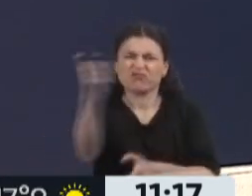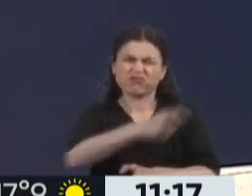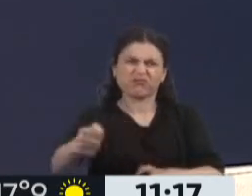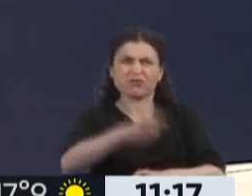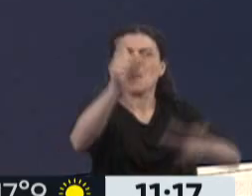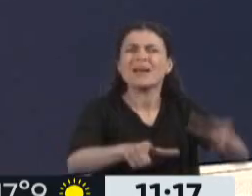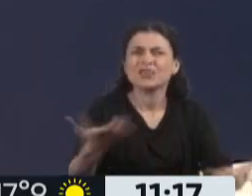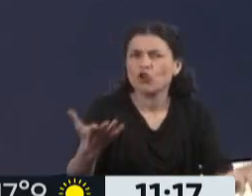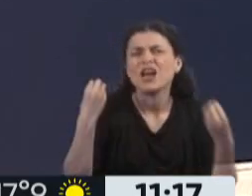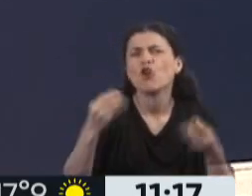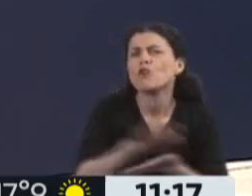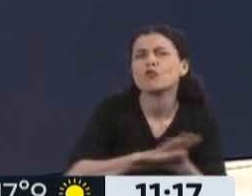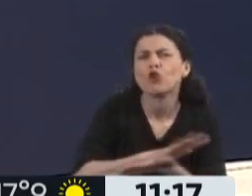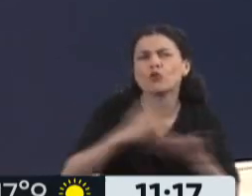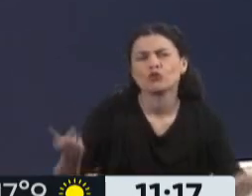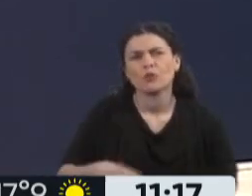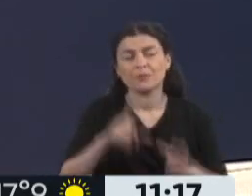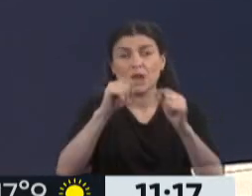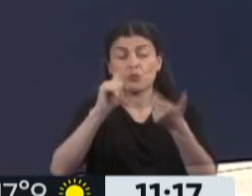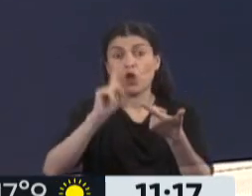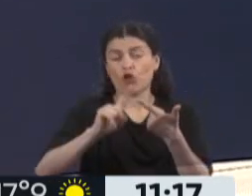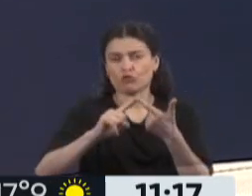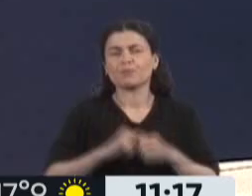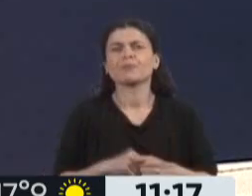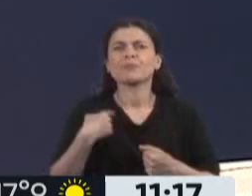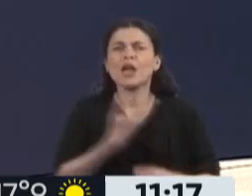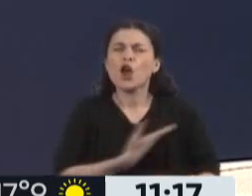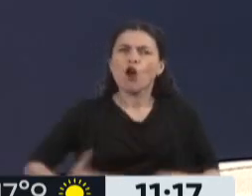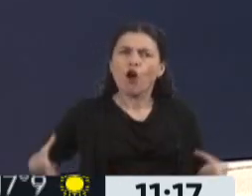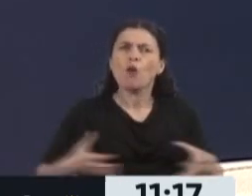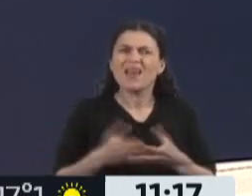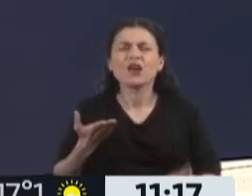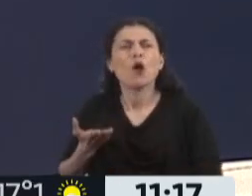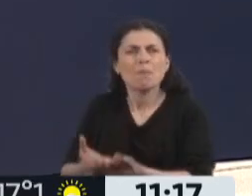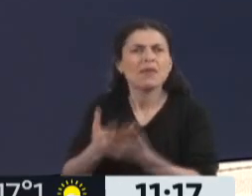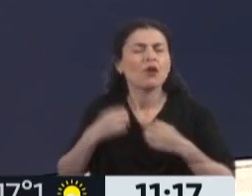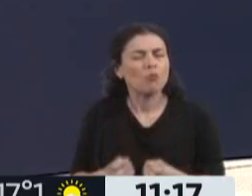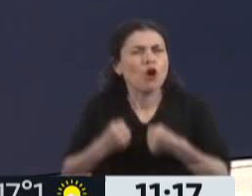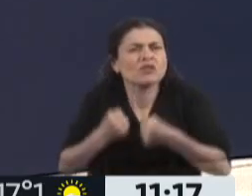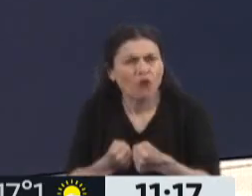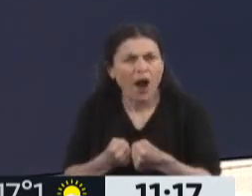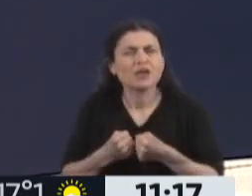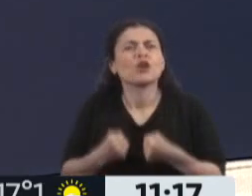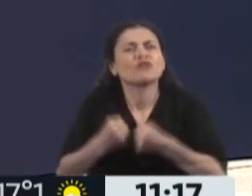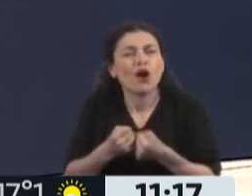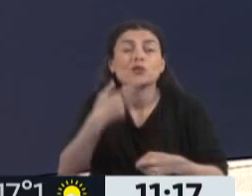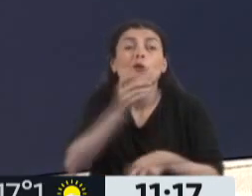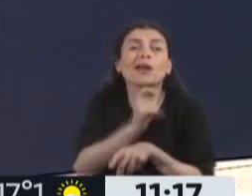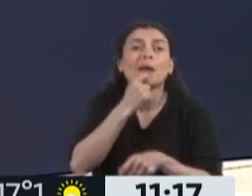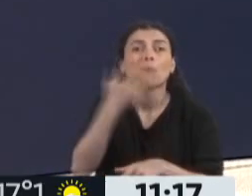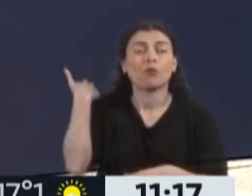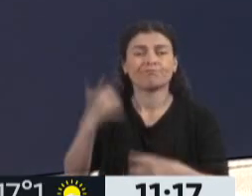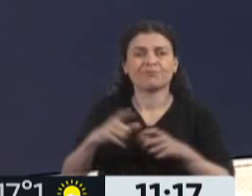pregunta, el gobierno le está pidiendo un esfuerzo, acabamos de escuchar, bono no,